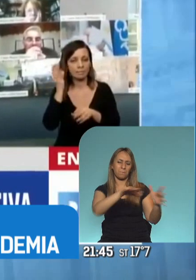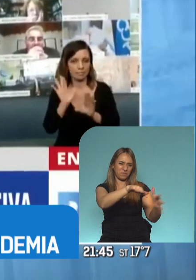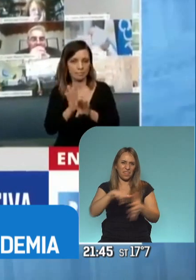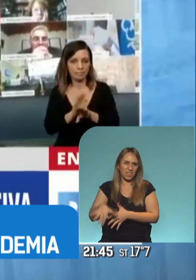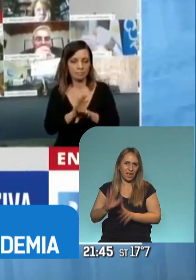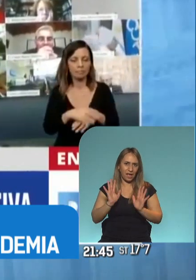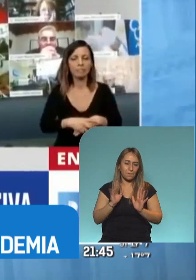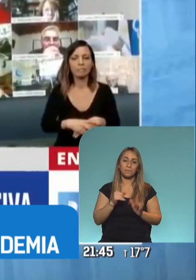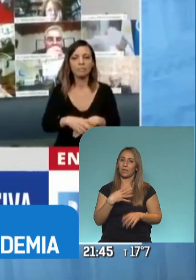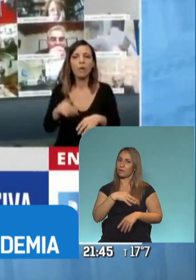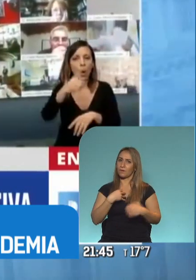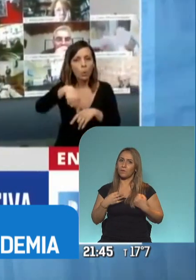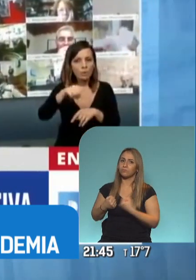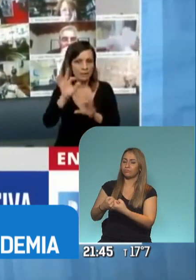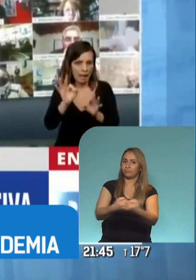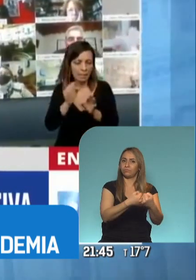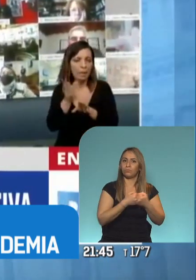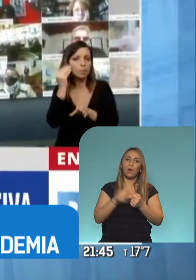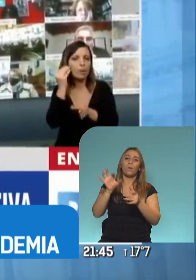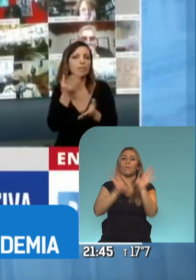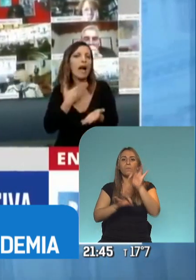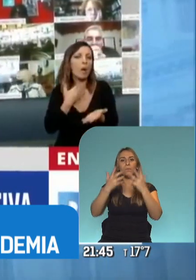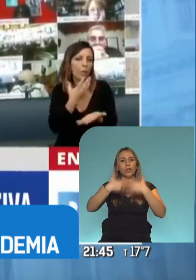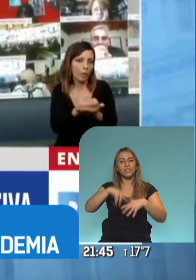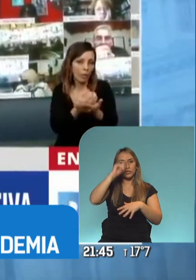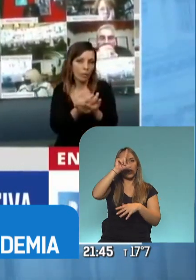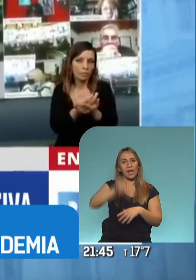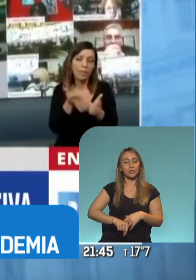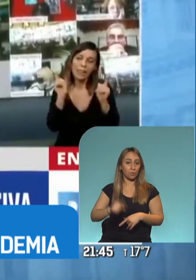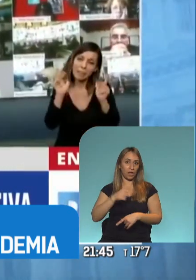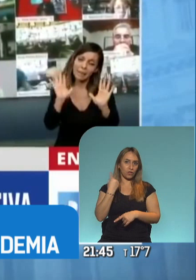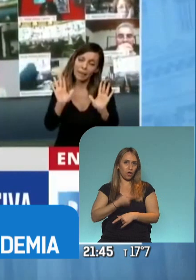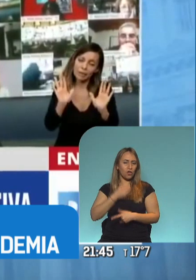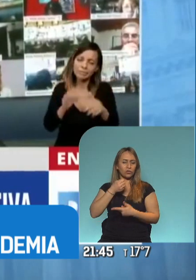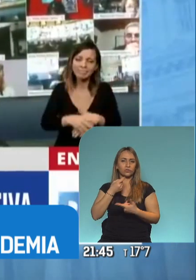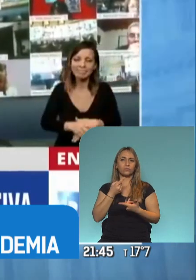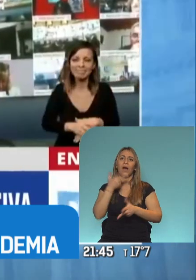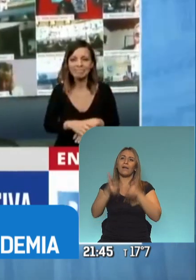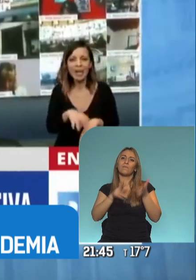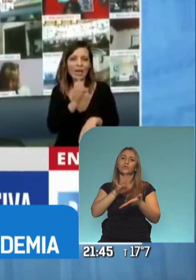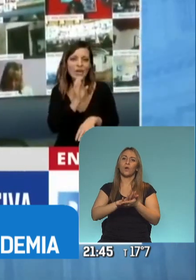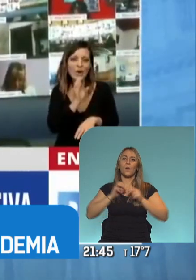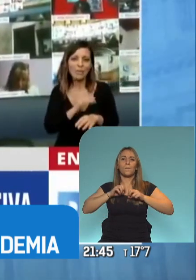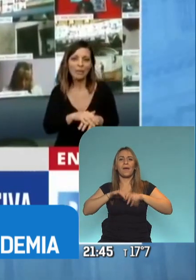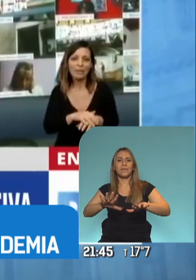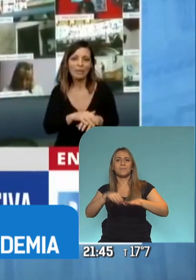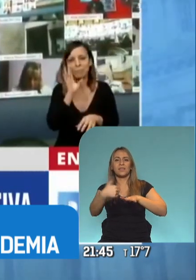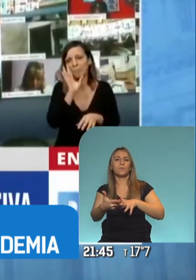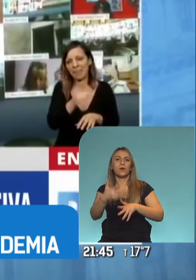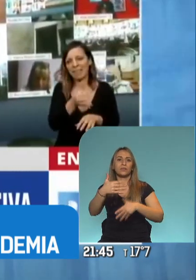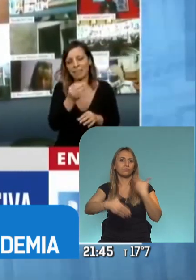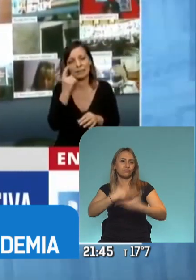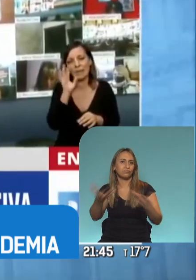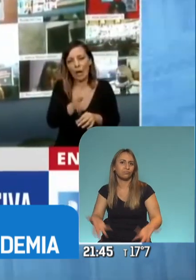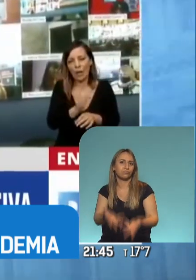y unirnos a través de un proyecto nacional, porque todos hablamos de la reconstrucción post pandemia, todos decimos empecemos a